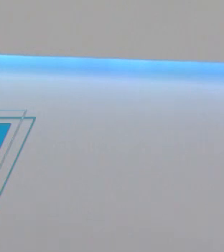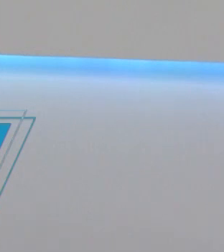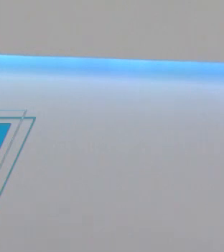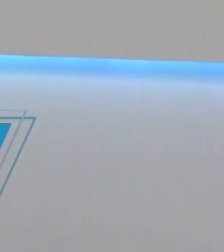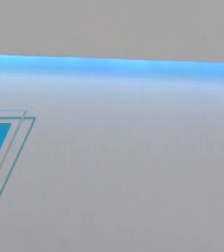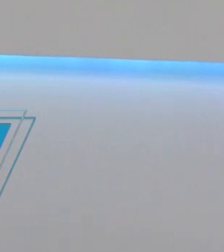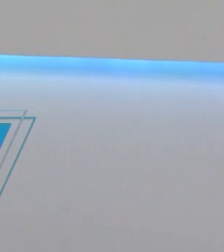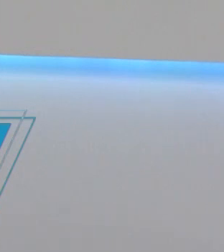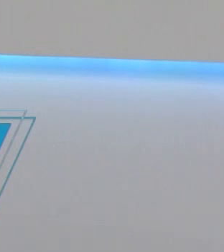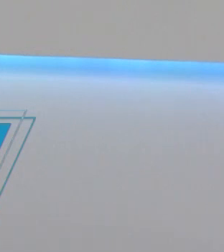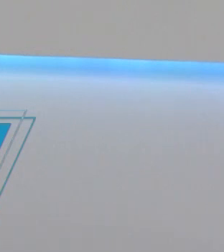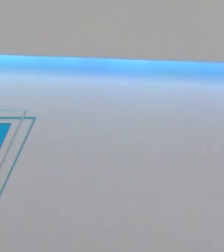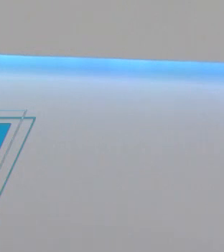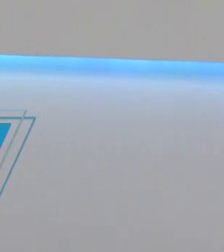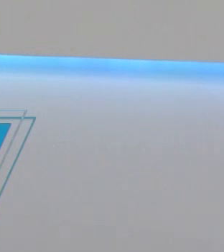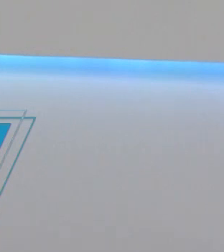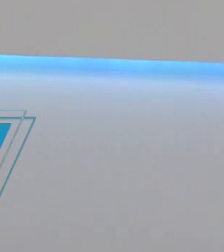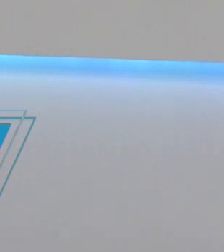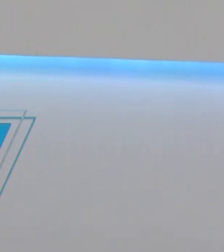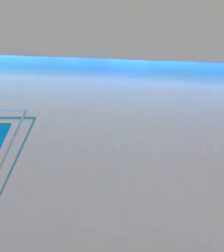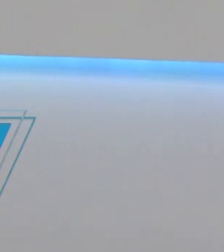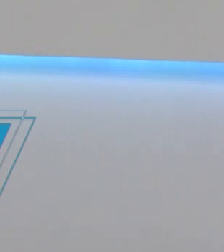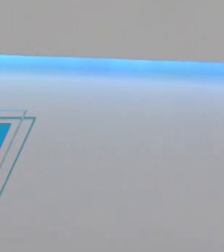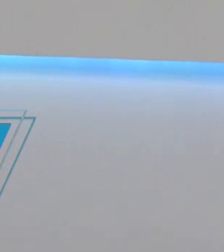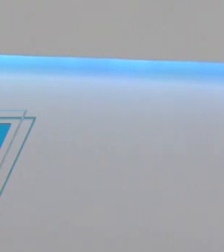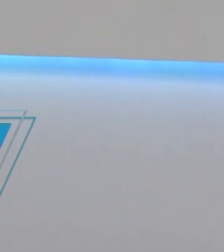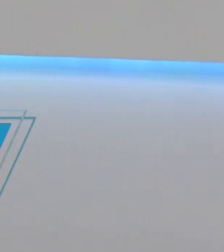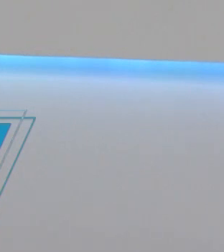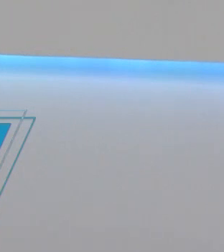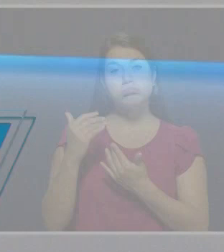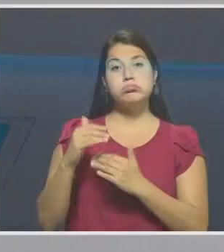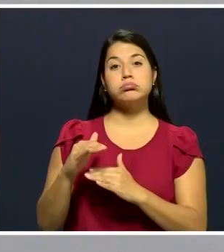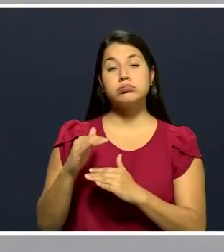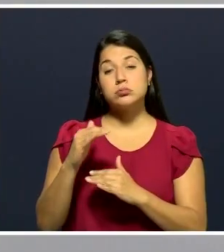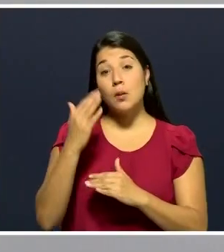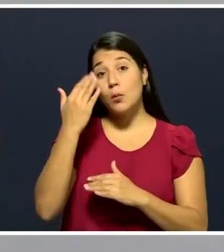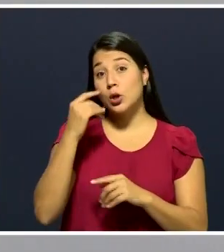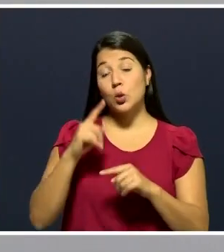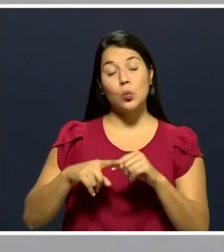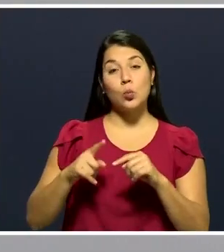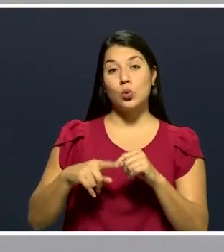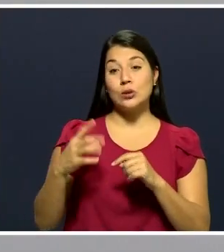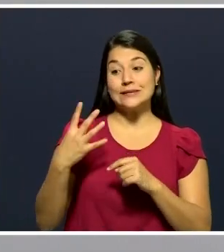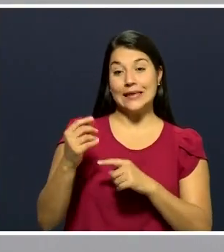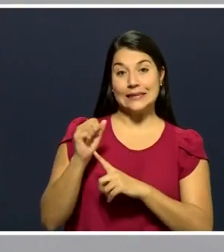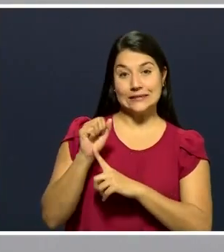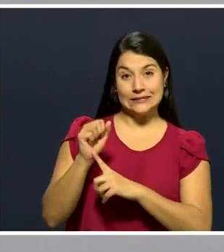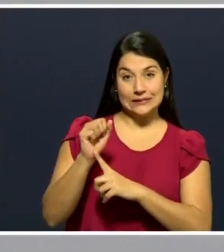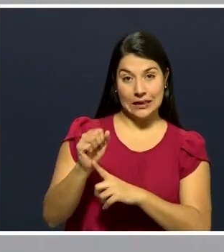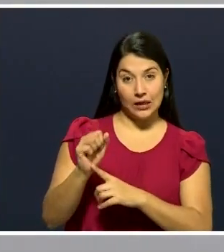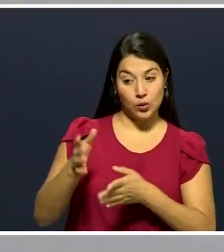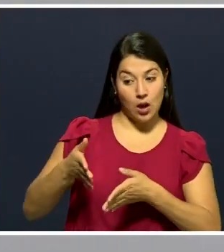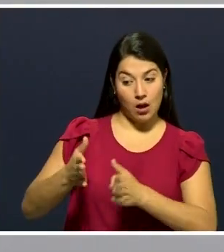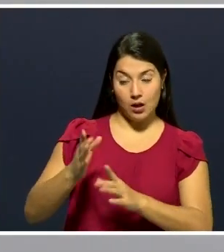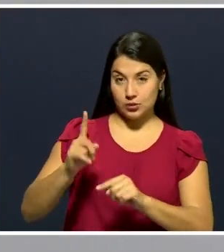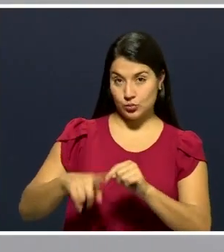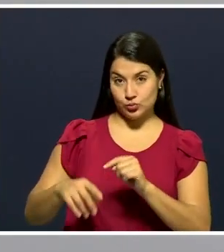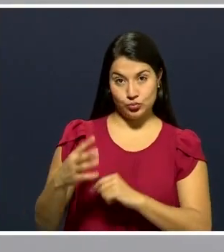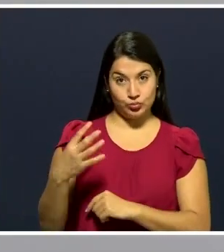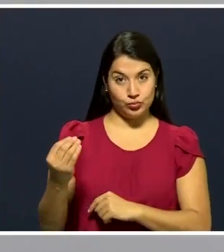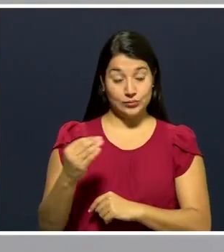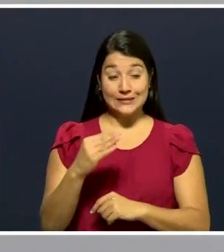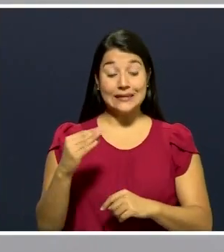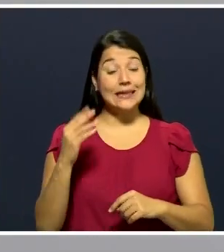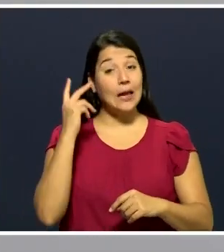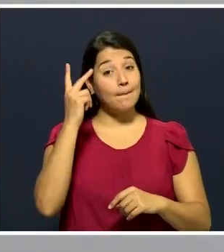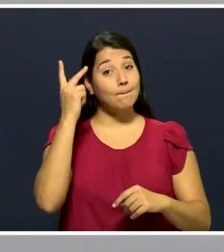grupos sociales estuvo atenuada por la ausencia de los sindicatos en las calles. Y lo político se materializó